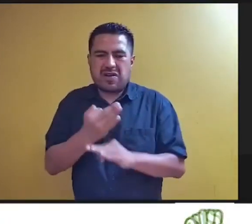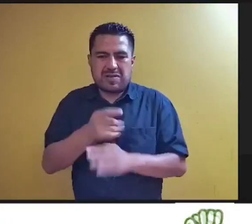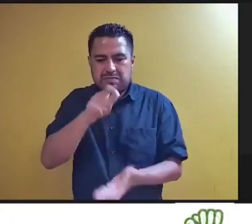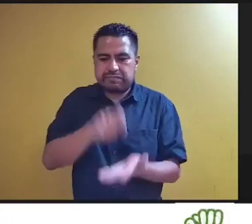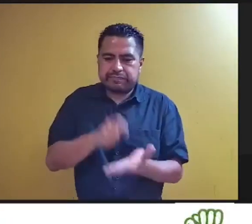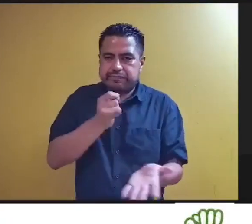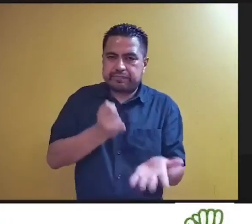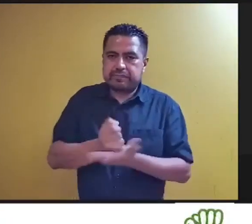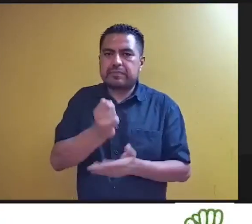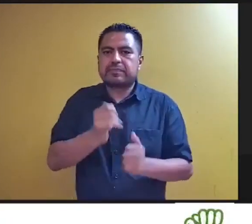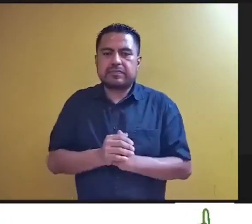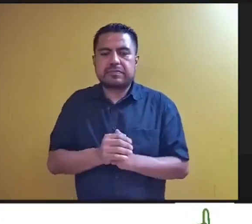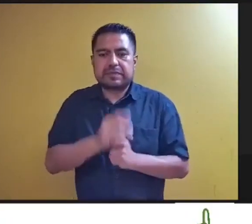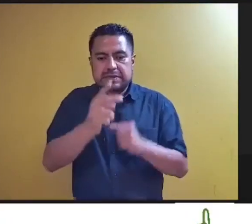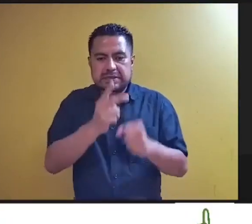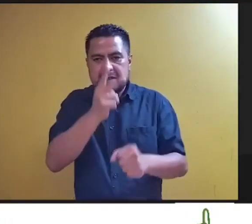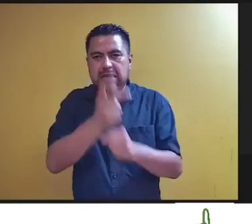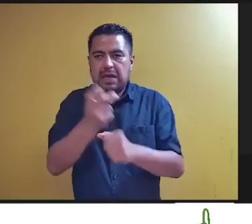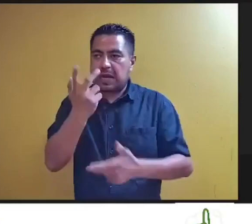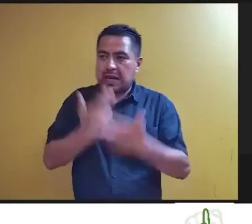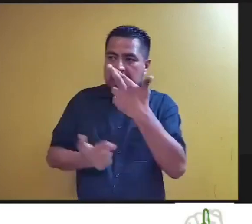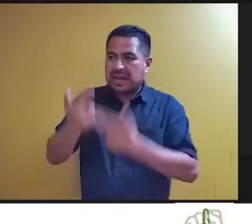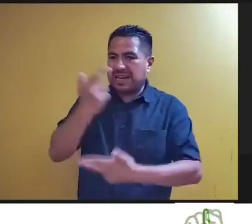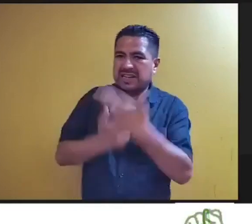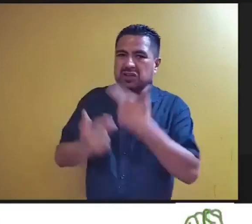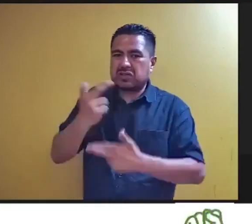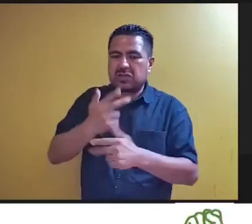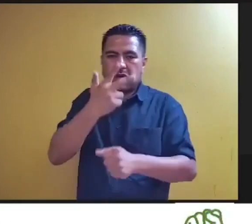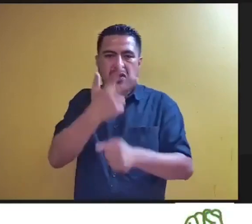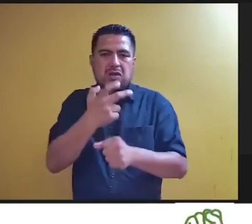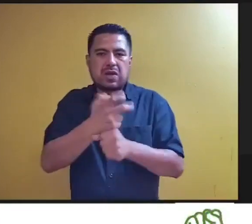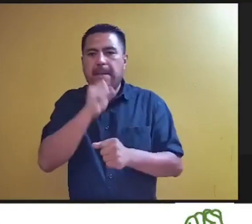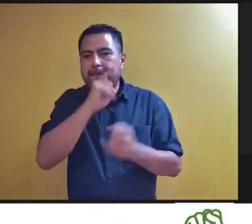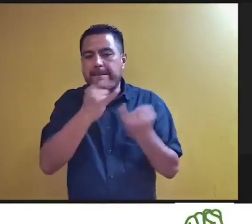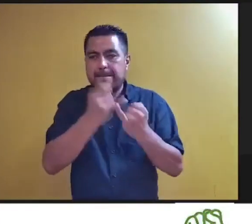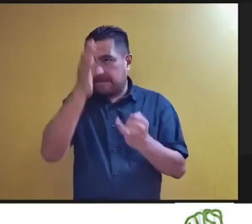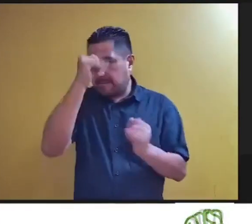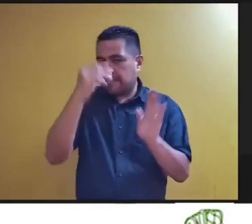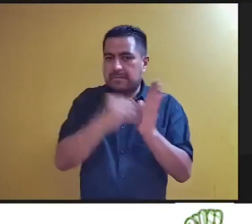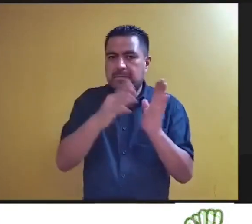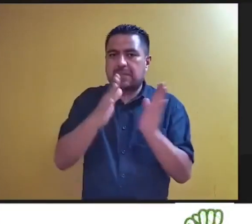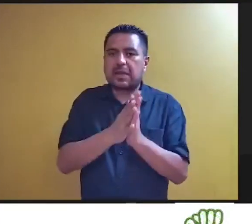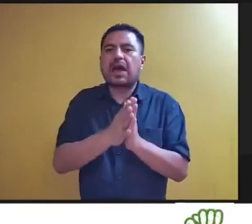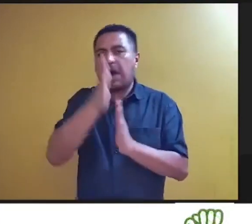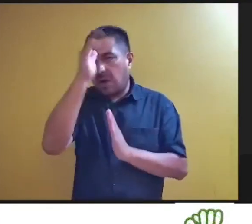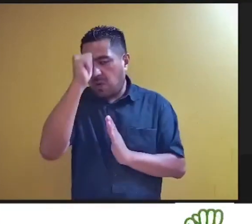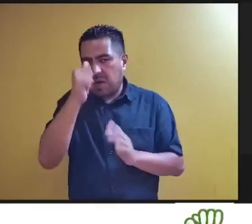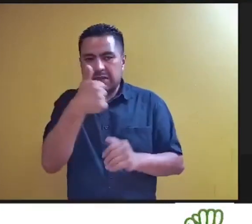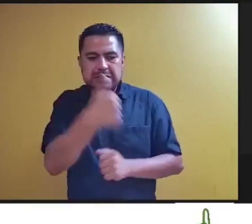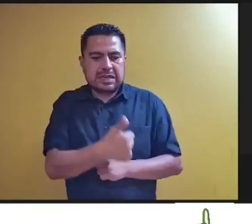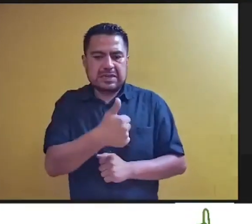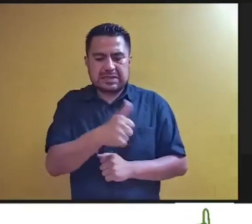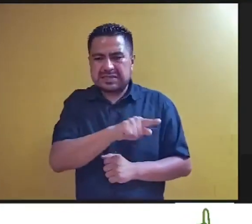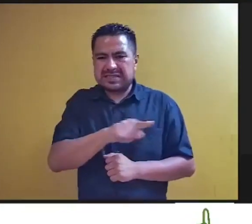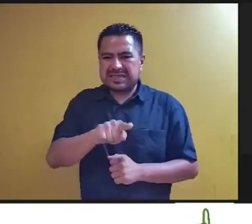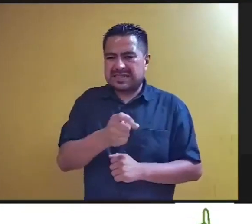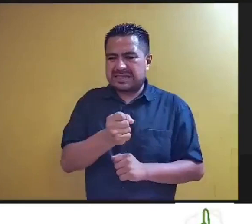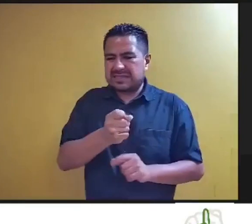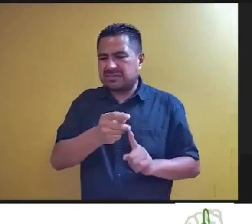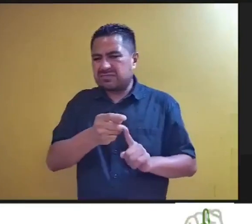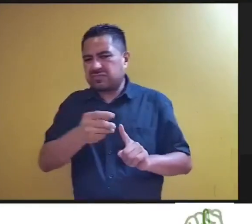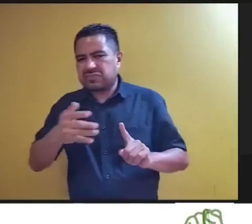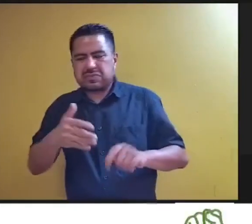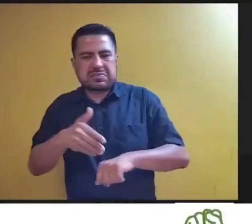sentencia. Segundo, se revoca el considerando octavo y el punto de acuerdo segundo del acuerdo 6, diagonal CQD, diagonal